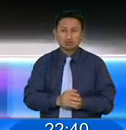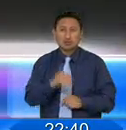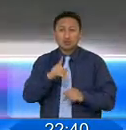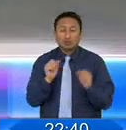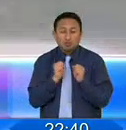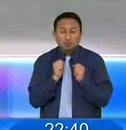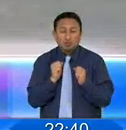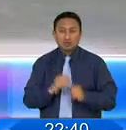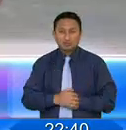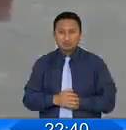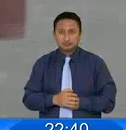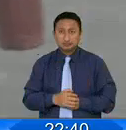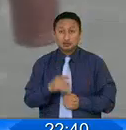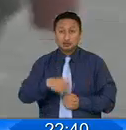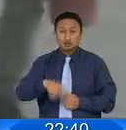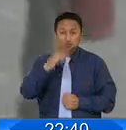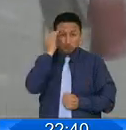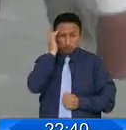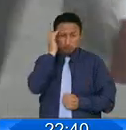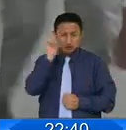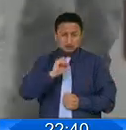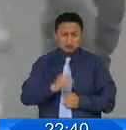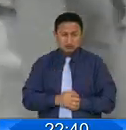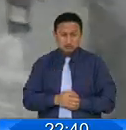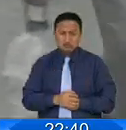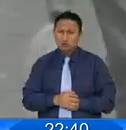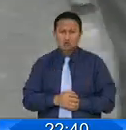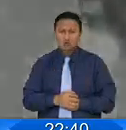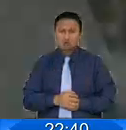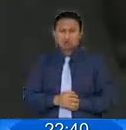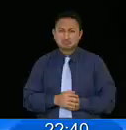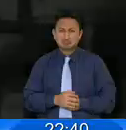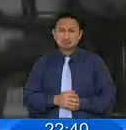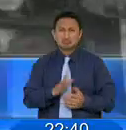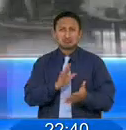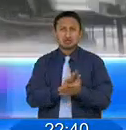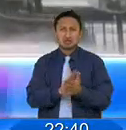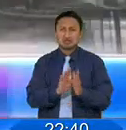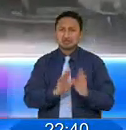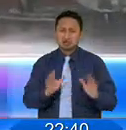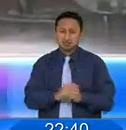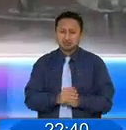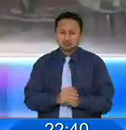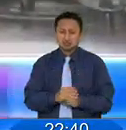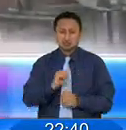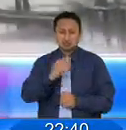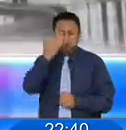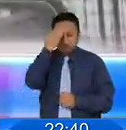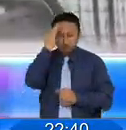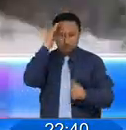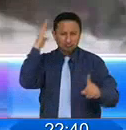algún momento te desesperaste? No. No sé, me emociono. ¿Por qué?